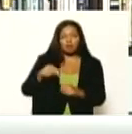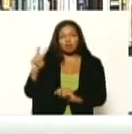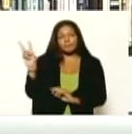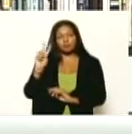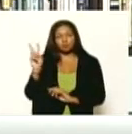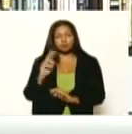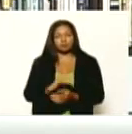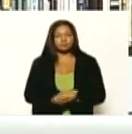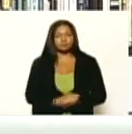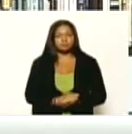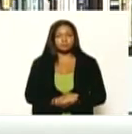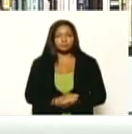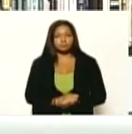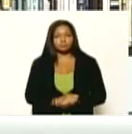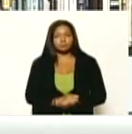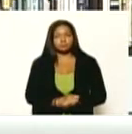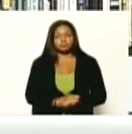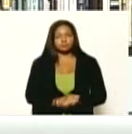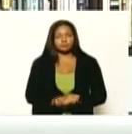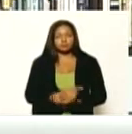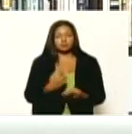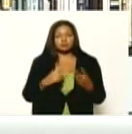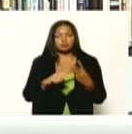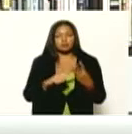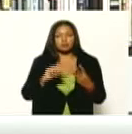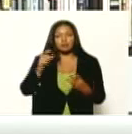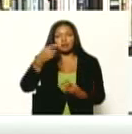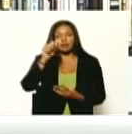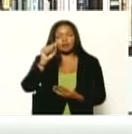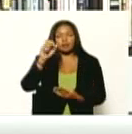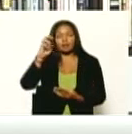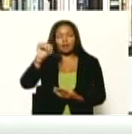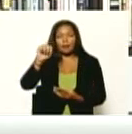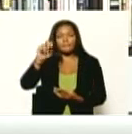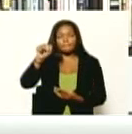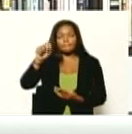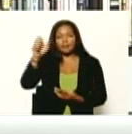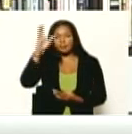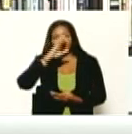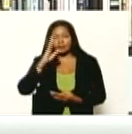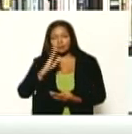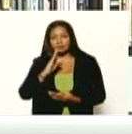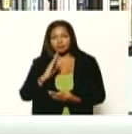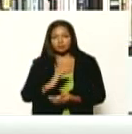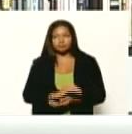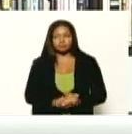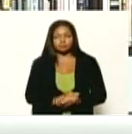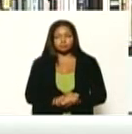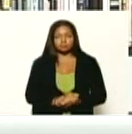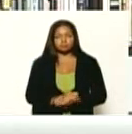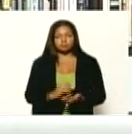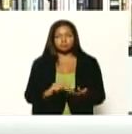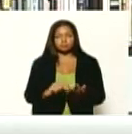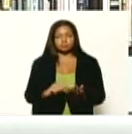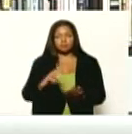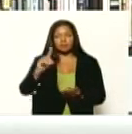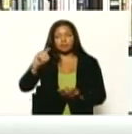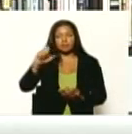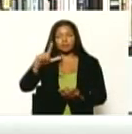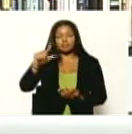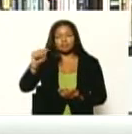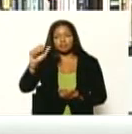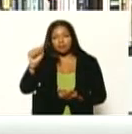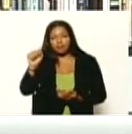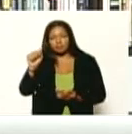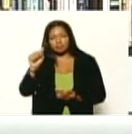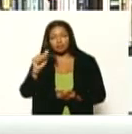Beta. La variante Gamma de Brasil. La variante Delta, bueno, la Gamma